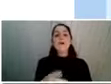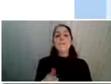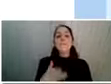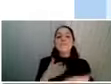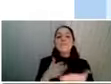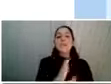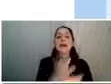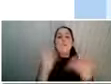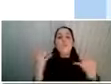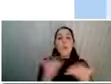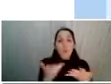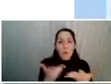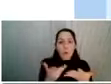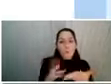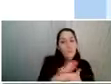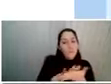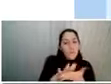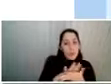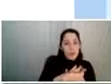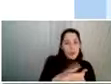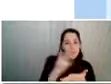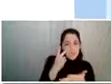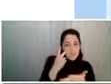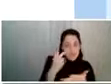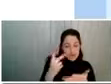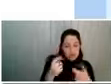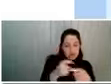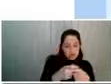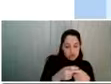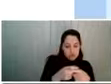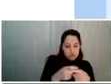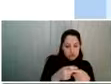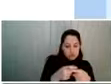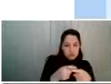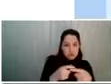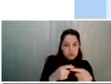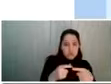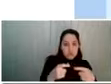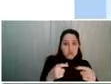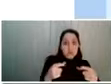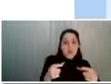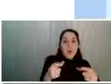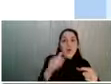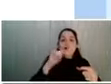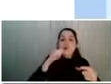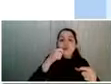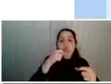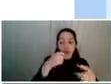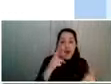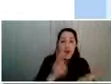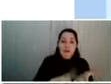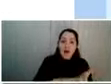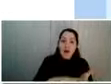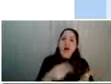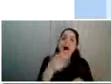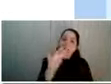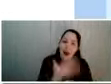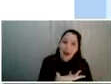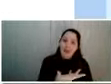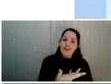en el tiempo, pero si aumenta es porque hay copias virales que el PCR